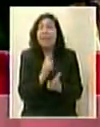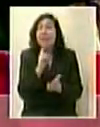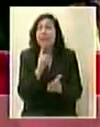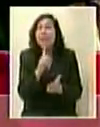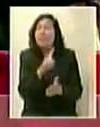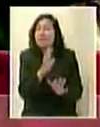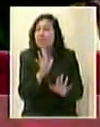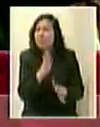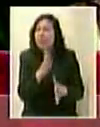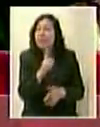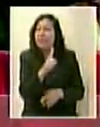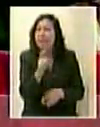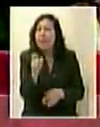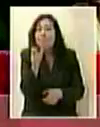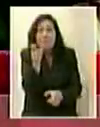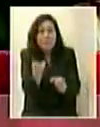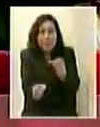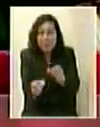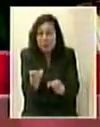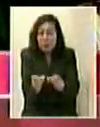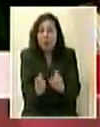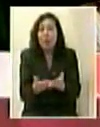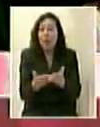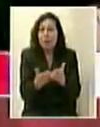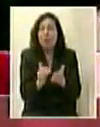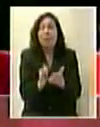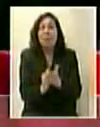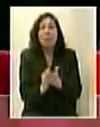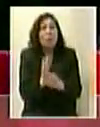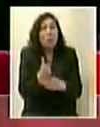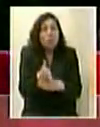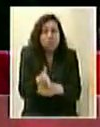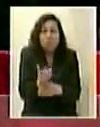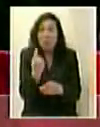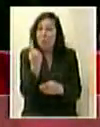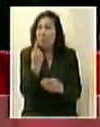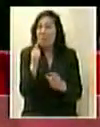de 100 ciudadanos que van a emprender un reto,